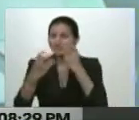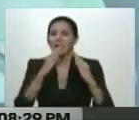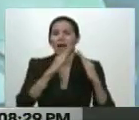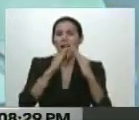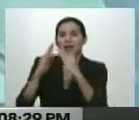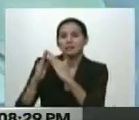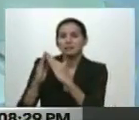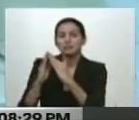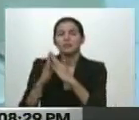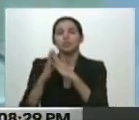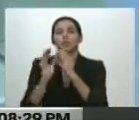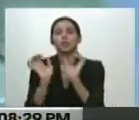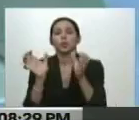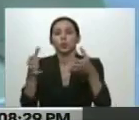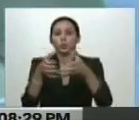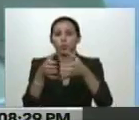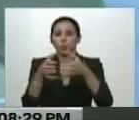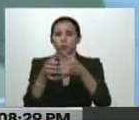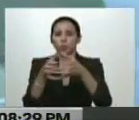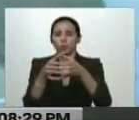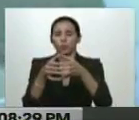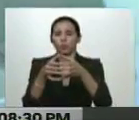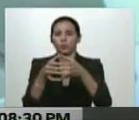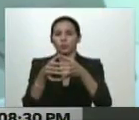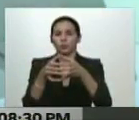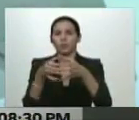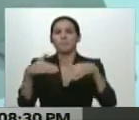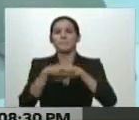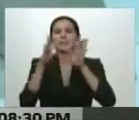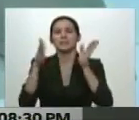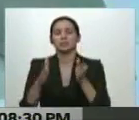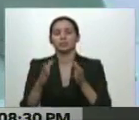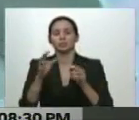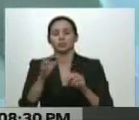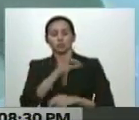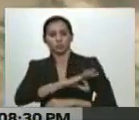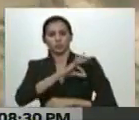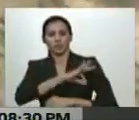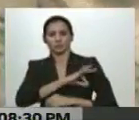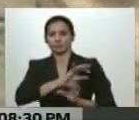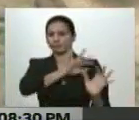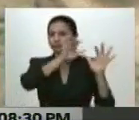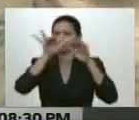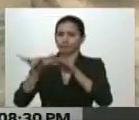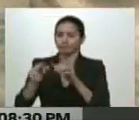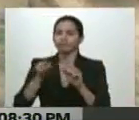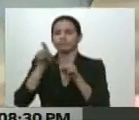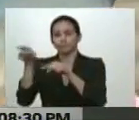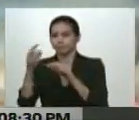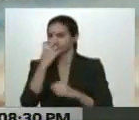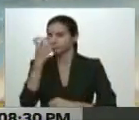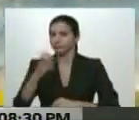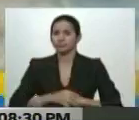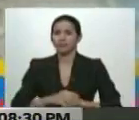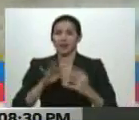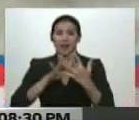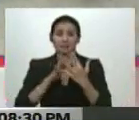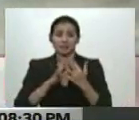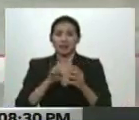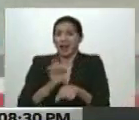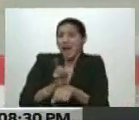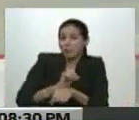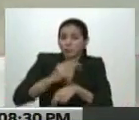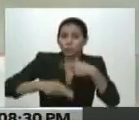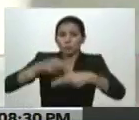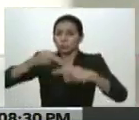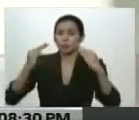casa realizaron los representantes del área social del gobierno bolivariano. Casas improvisadas fueron construidas por estas